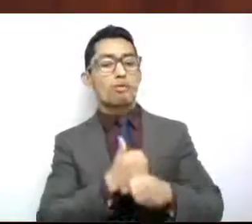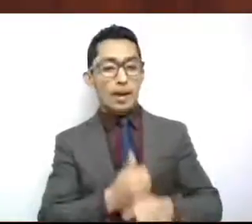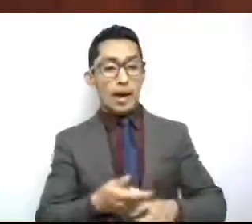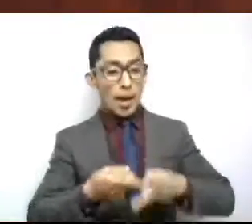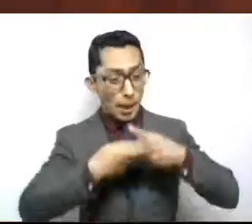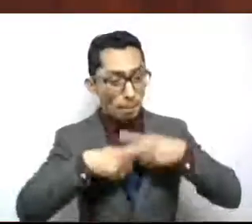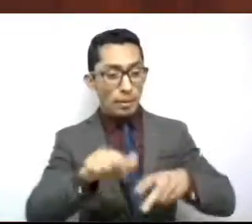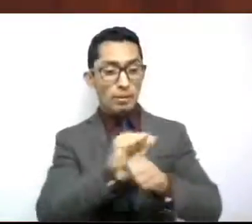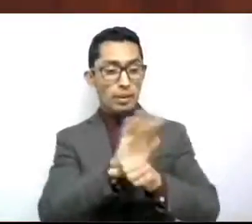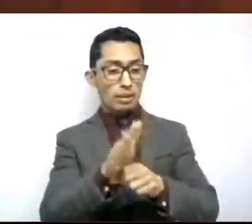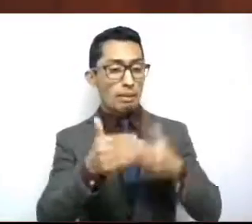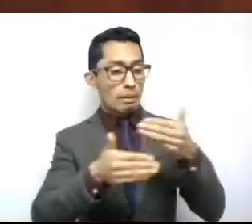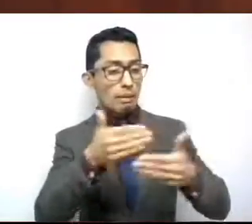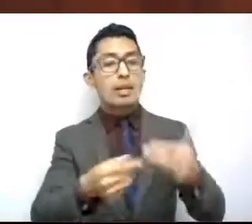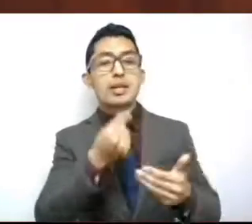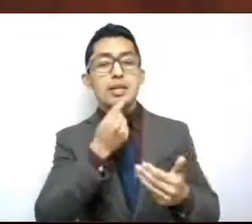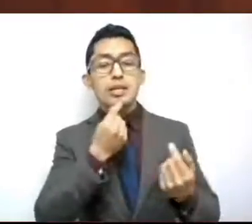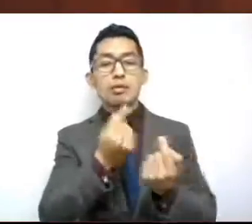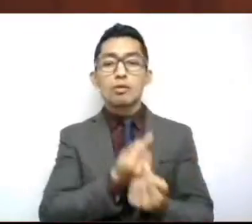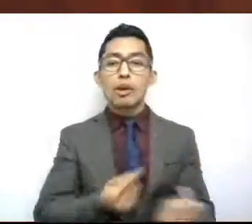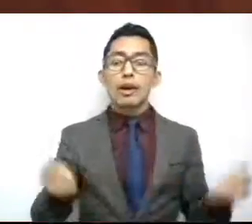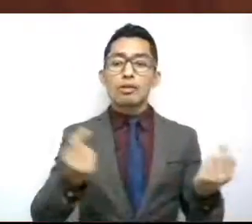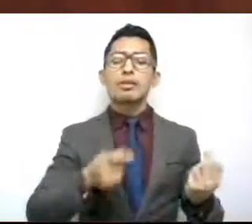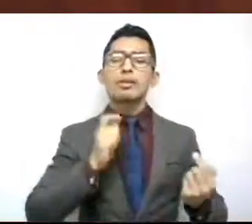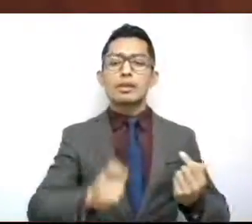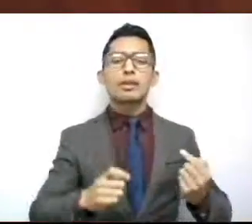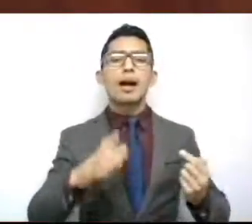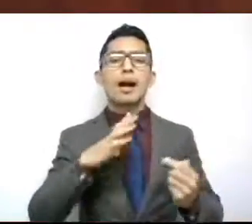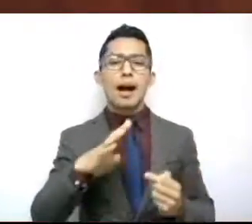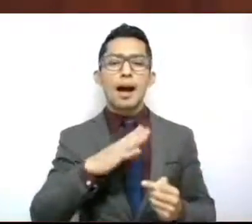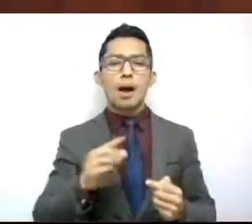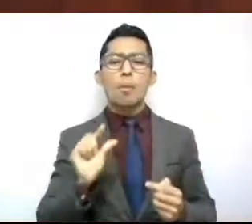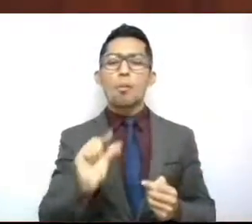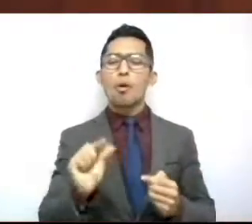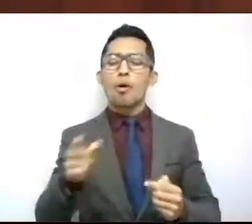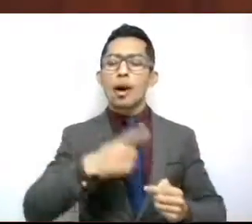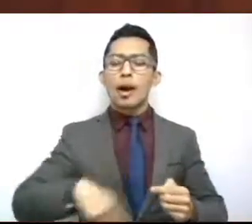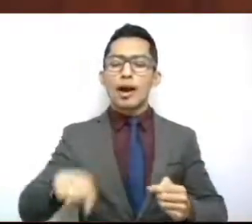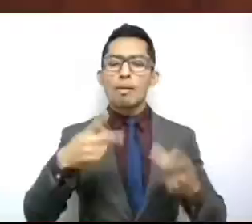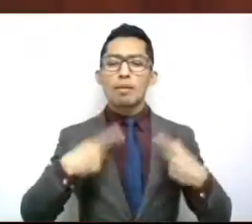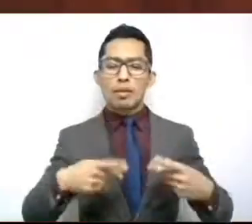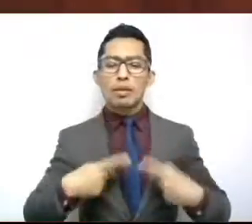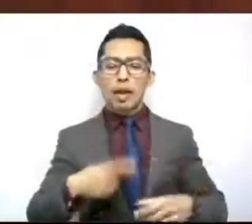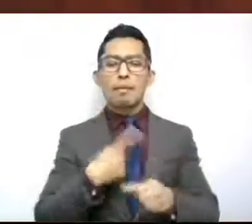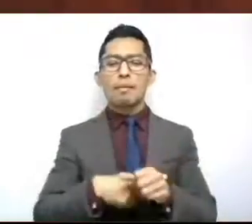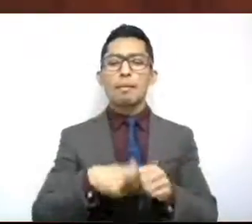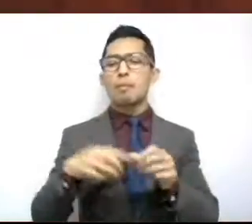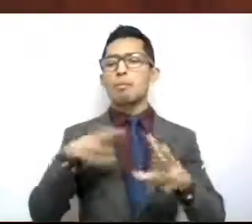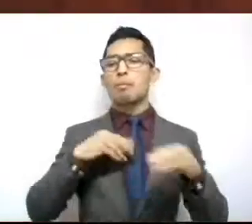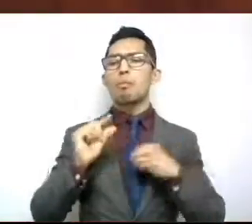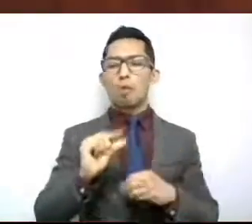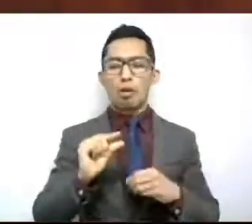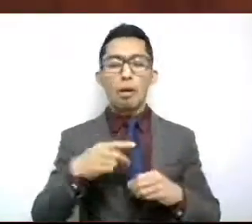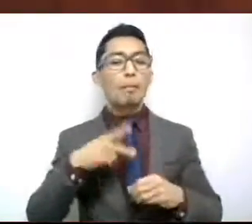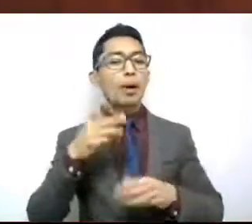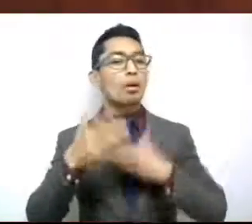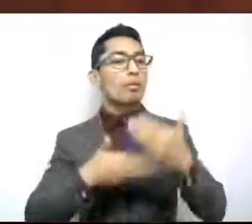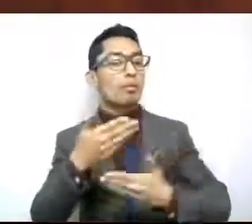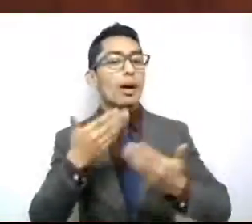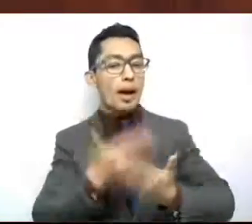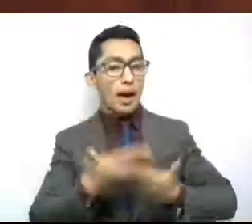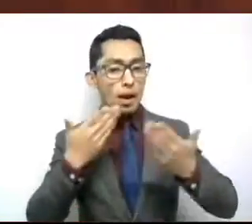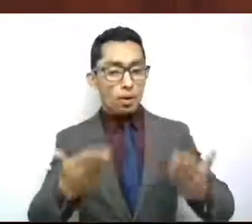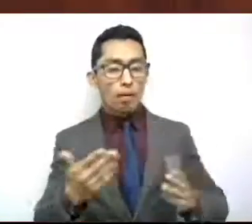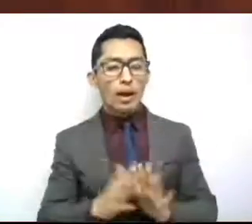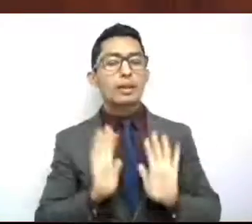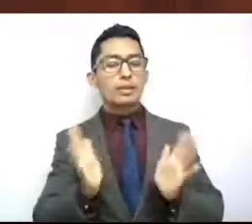pandemia, los niños representaban una pequeña proporción de la población infectada. Sin embargo, a medida que